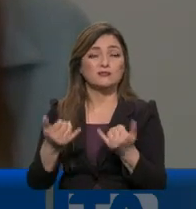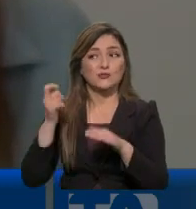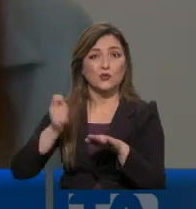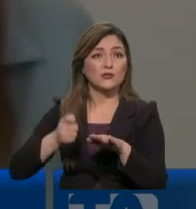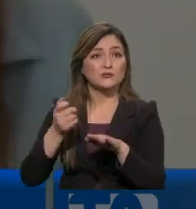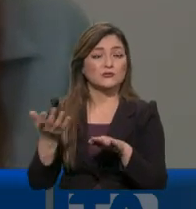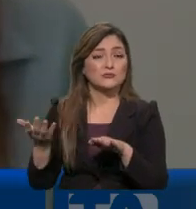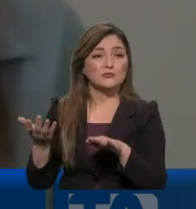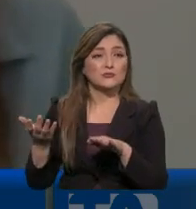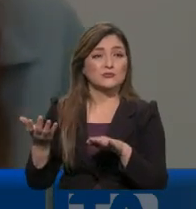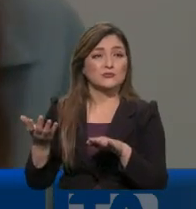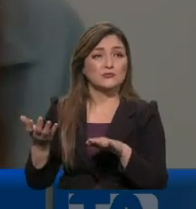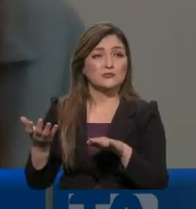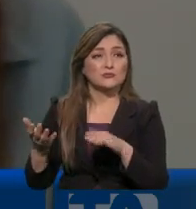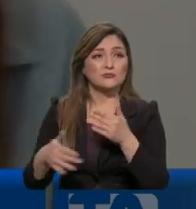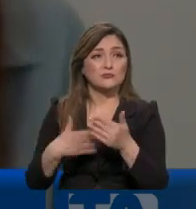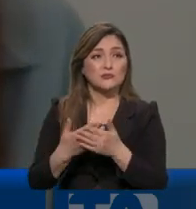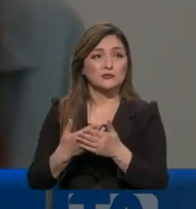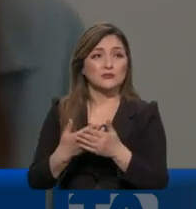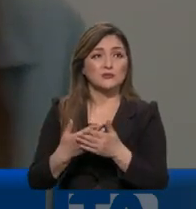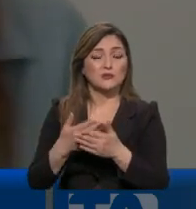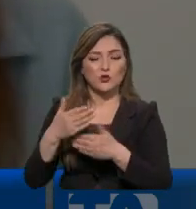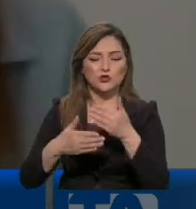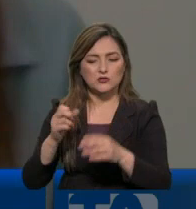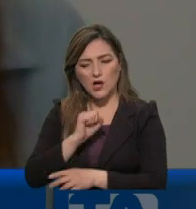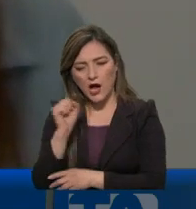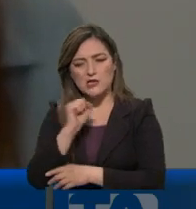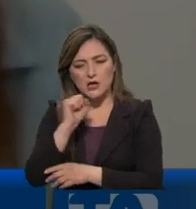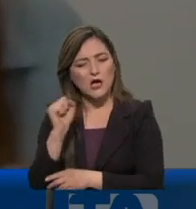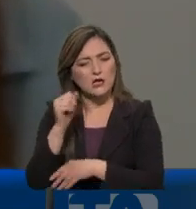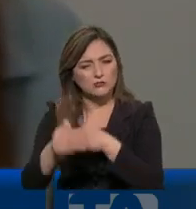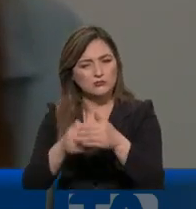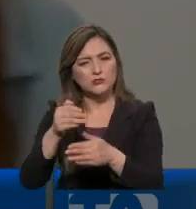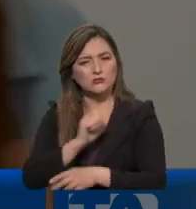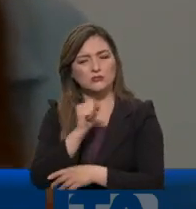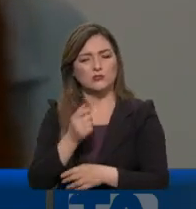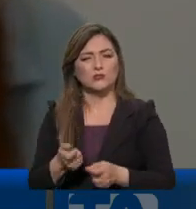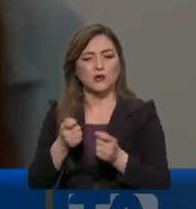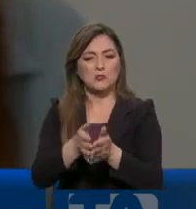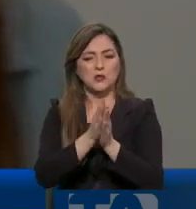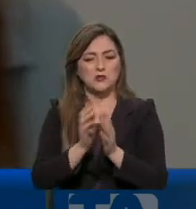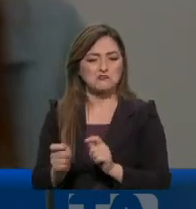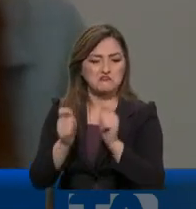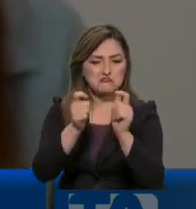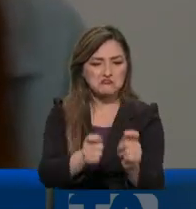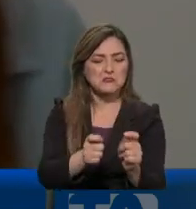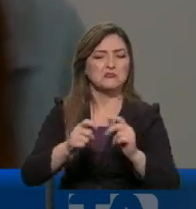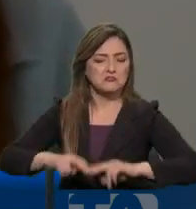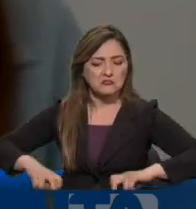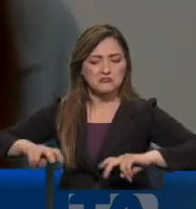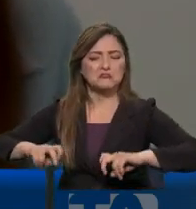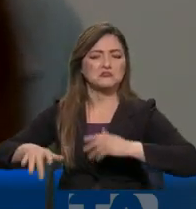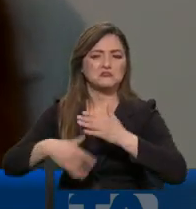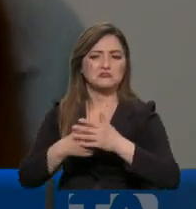jueces, porque todo hemos ganado, cada audiencia, cada cosa que nos han pedido, nos han solicitado como investigación